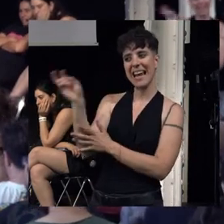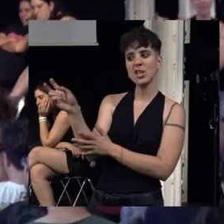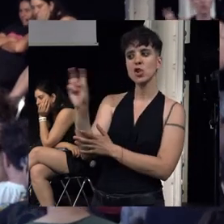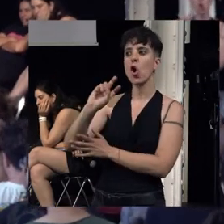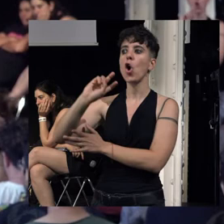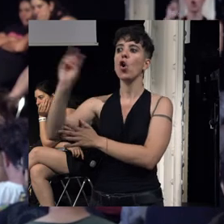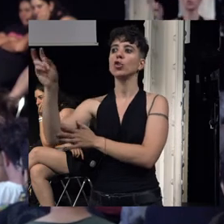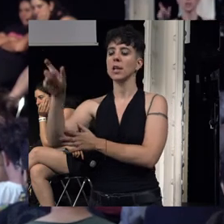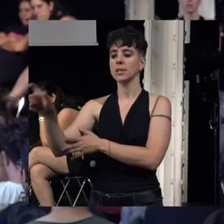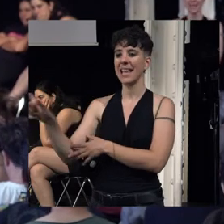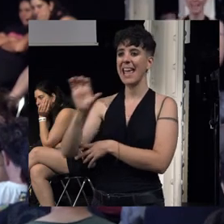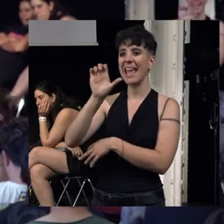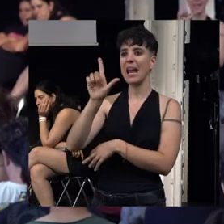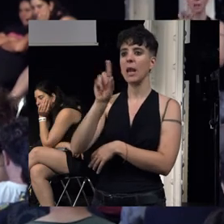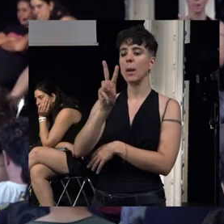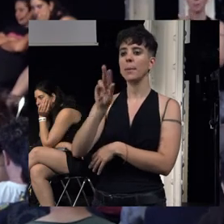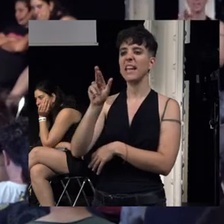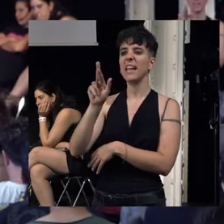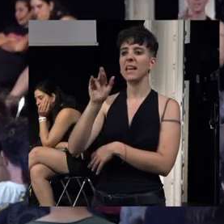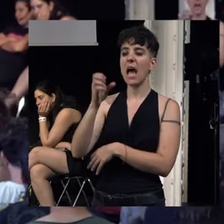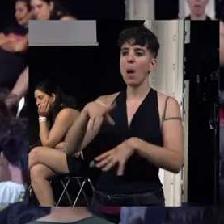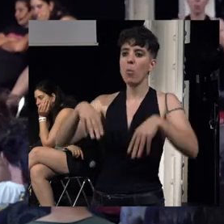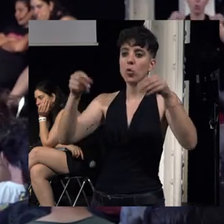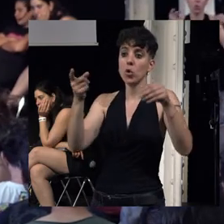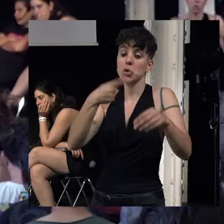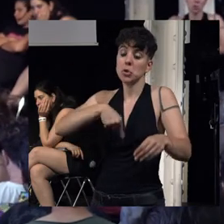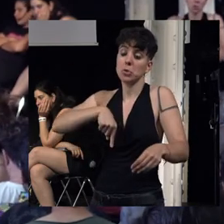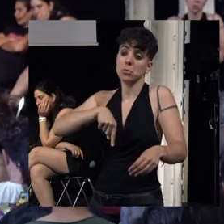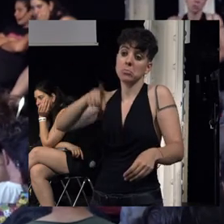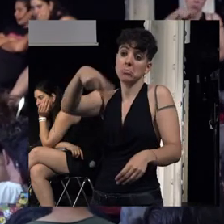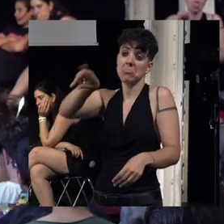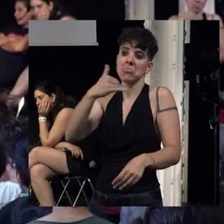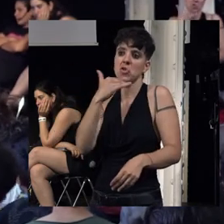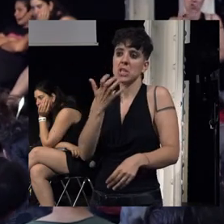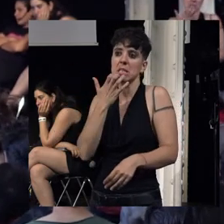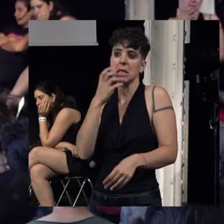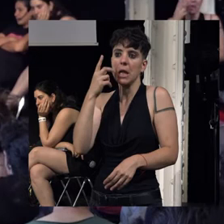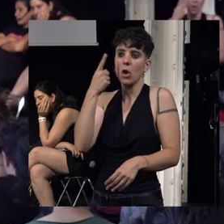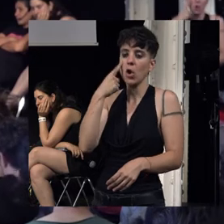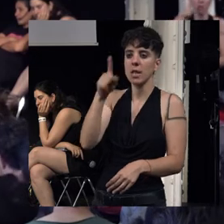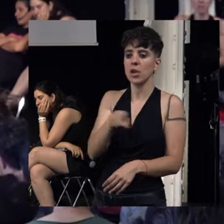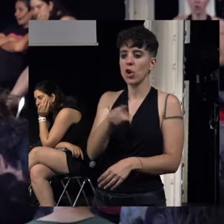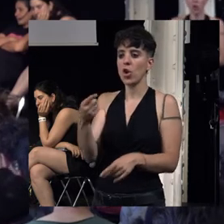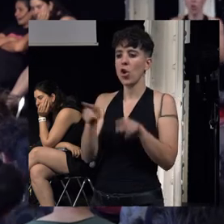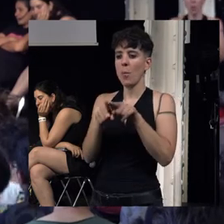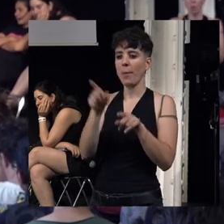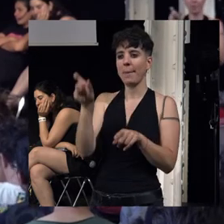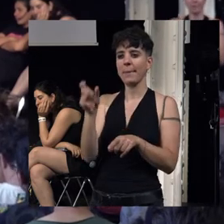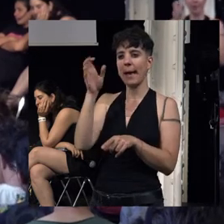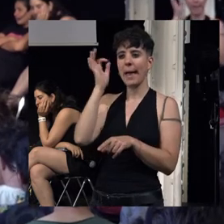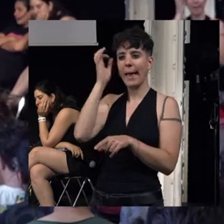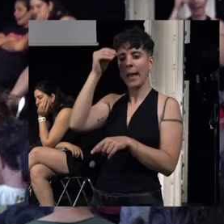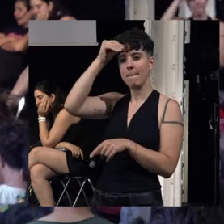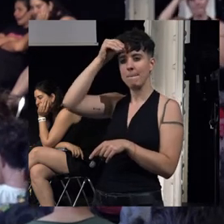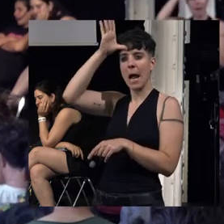a Elvira Burgos, no sé si la conocéis, que, bueno, pues es una teórica, otra empollona, lista de estas estupendas,